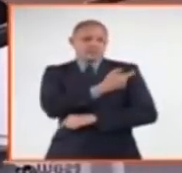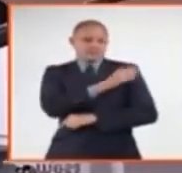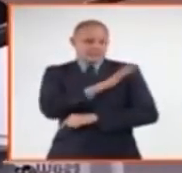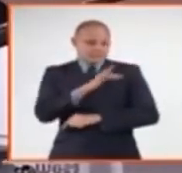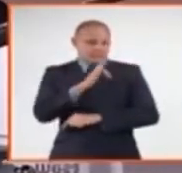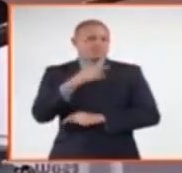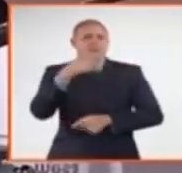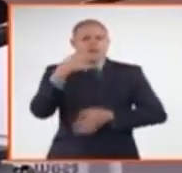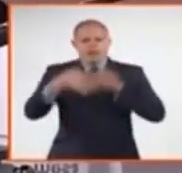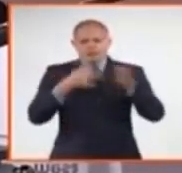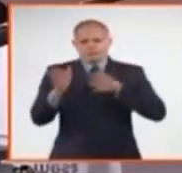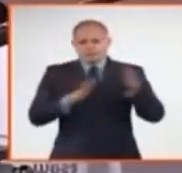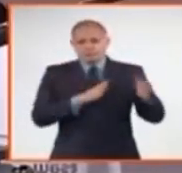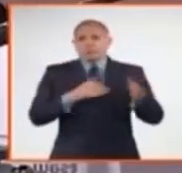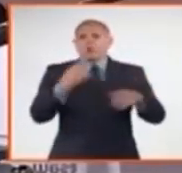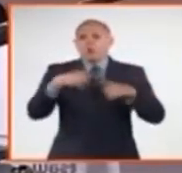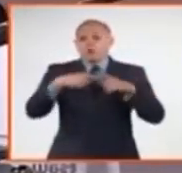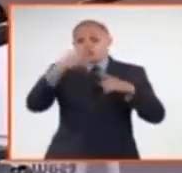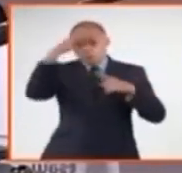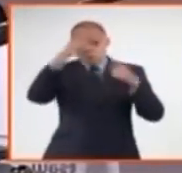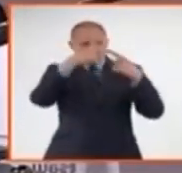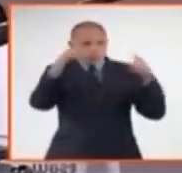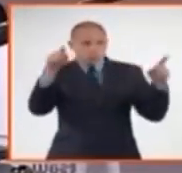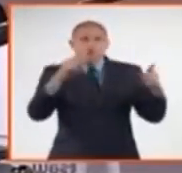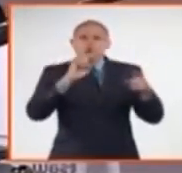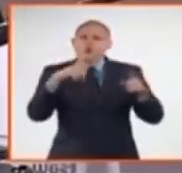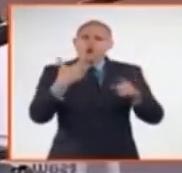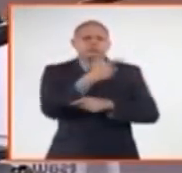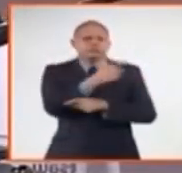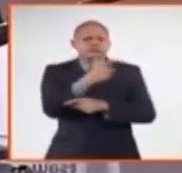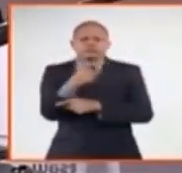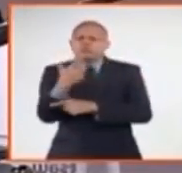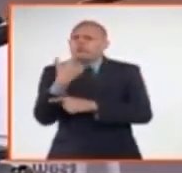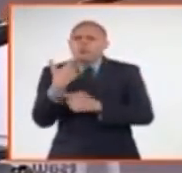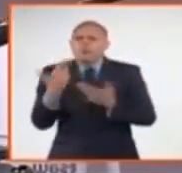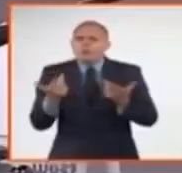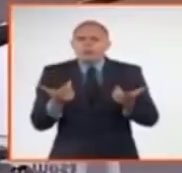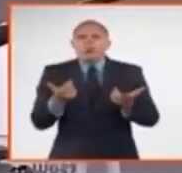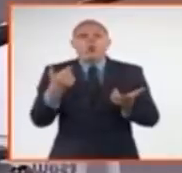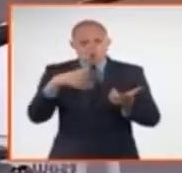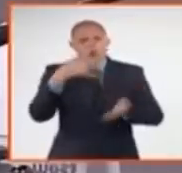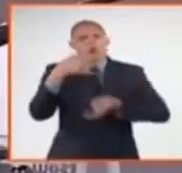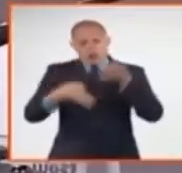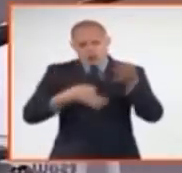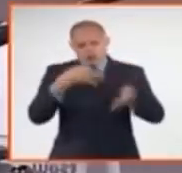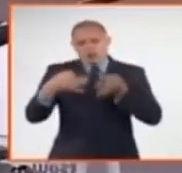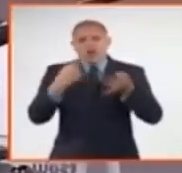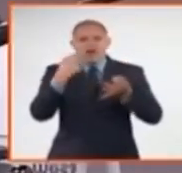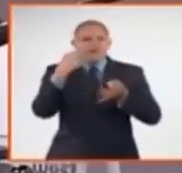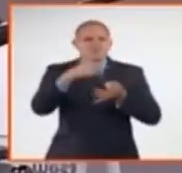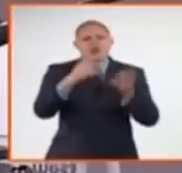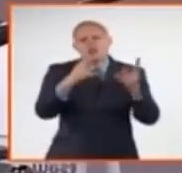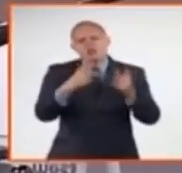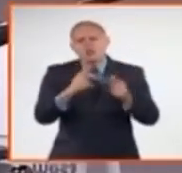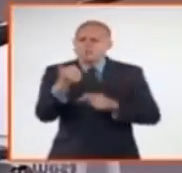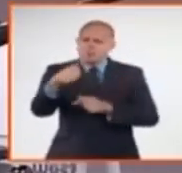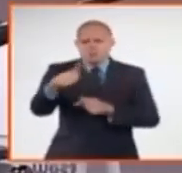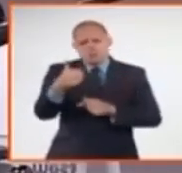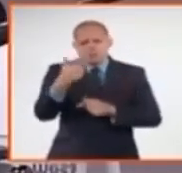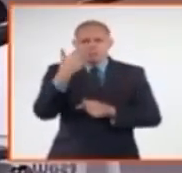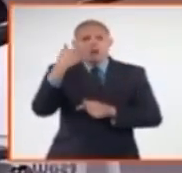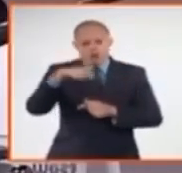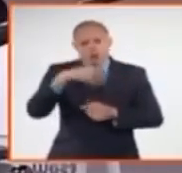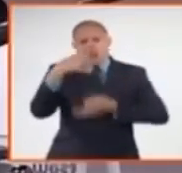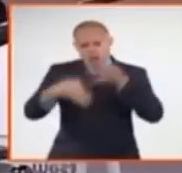como avanza la vacunación masiva el impacto que tienen o no nuestra vacuna frente a la situación epidémica